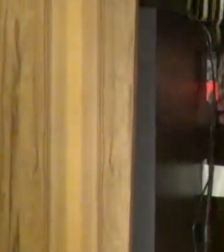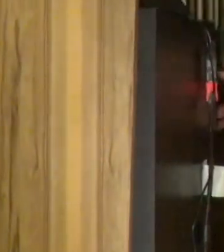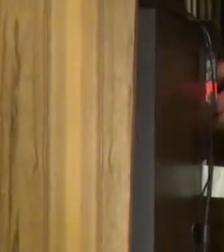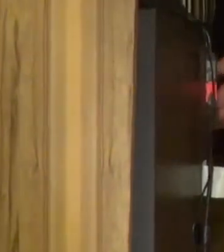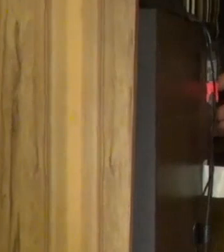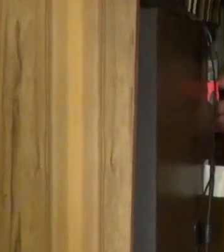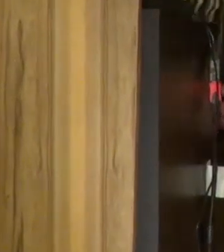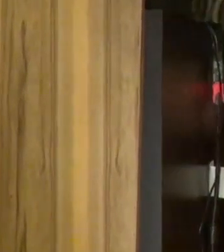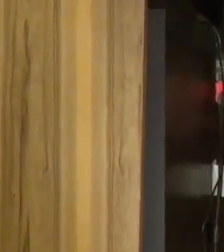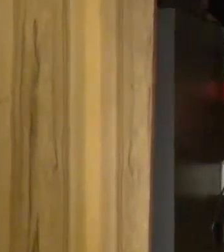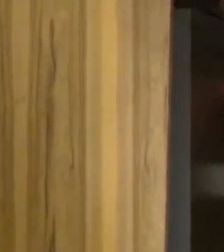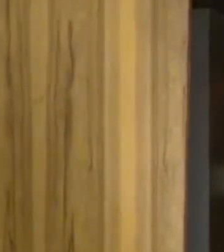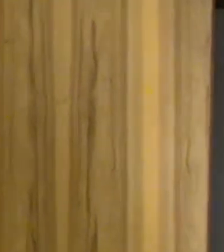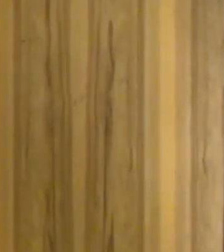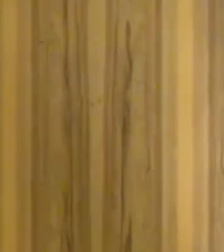Muchas gracias.